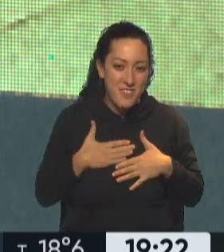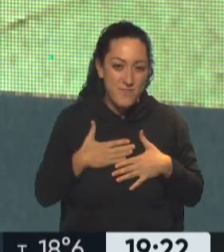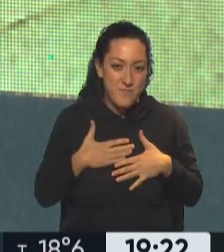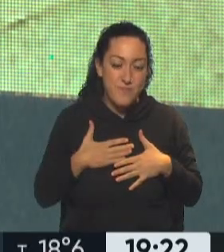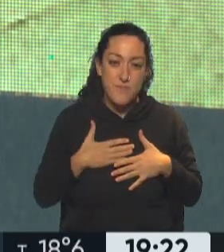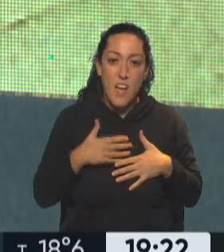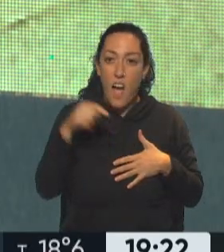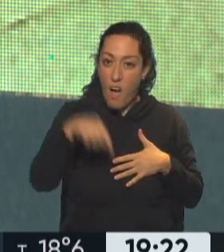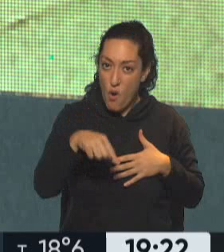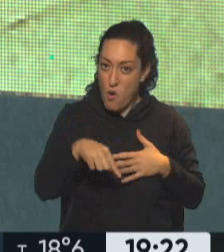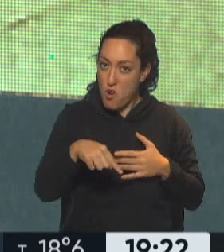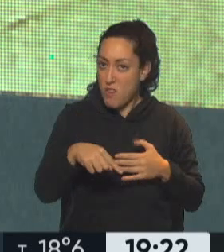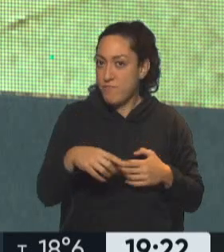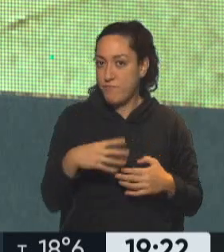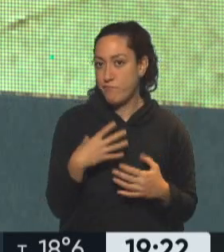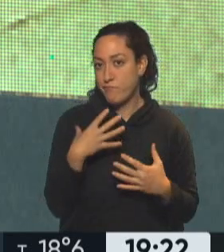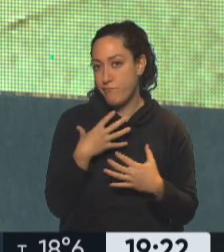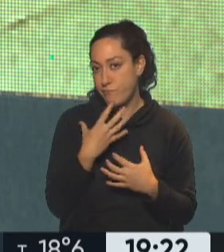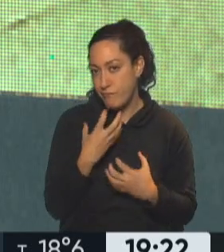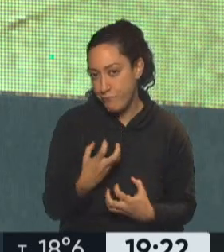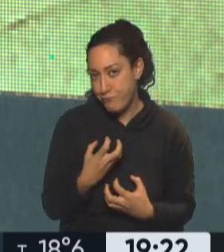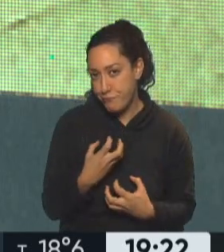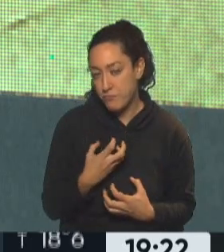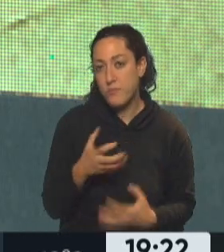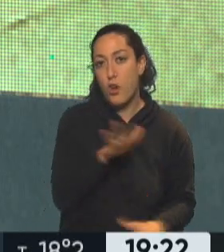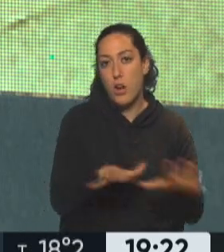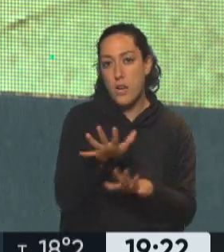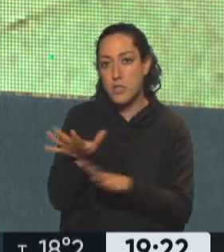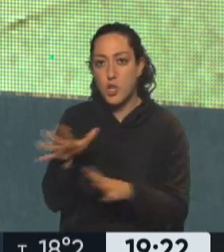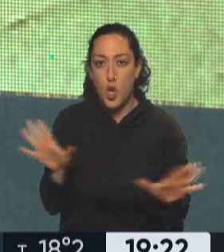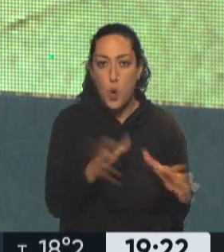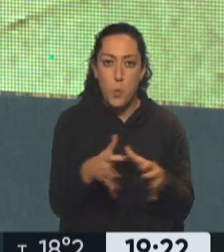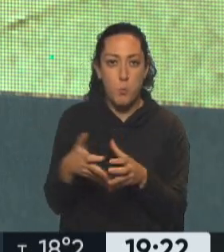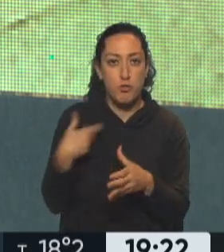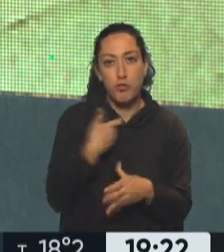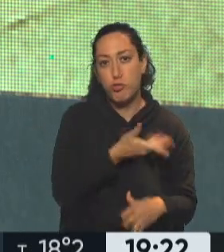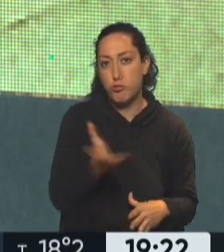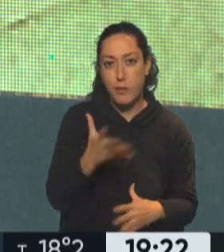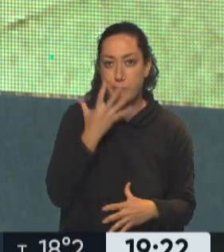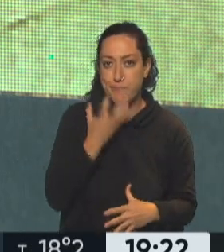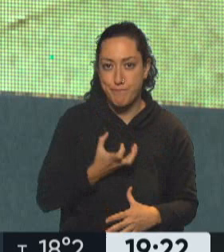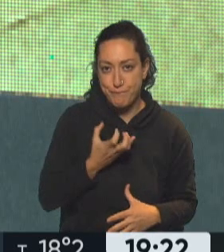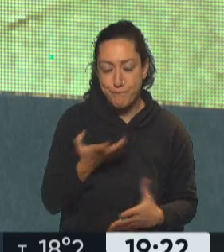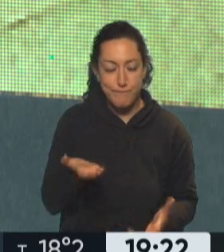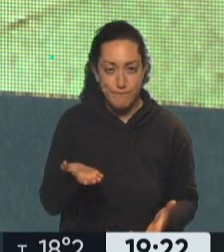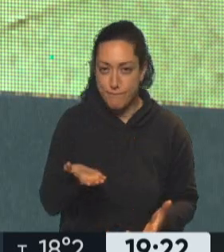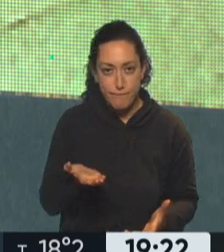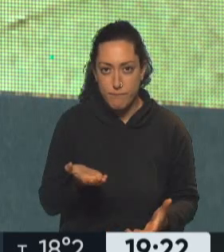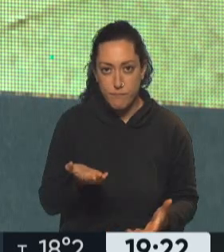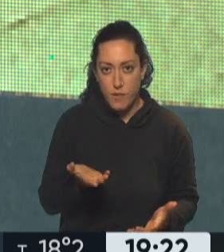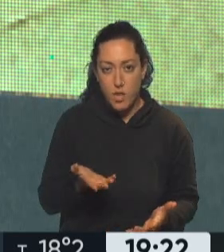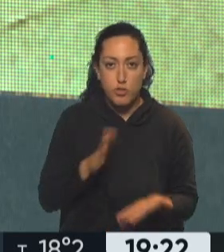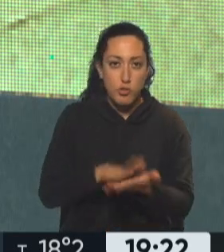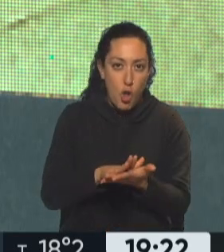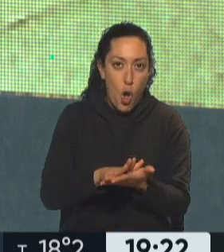está el descontento. Organizaciones sociales descontentas por los